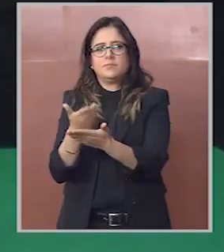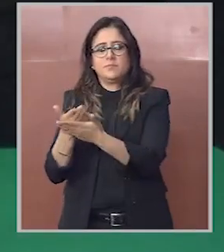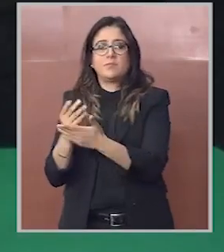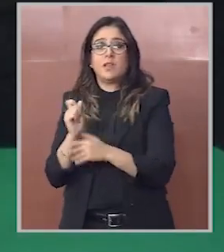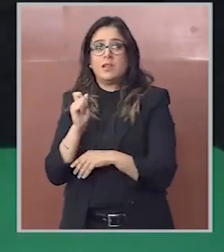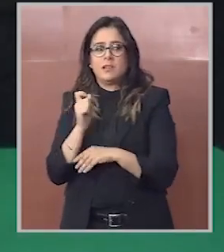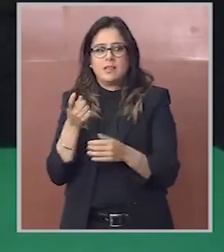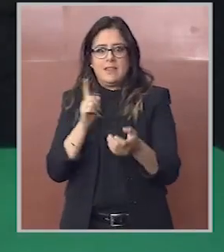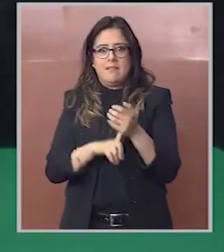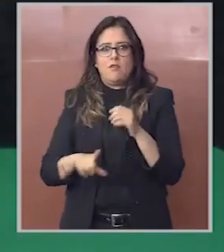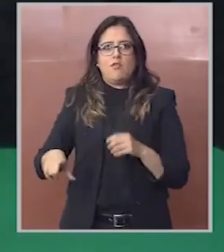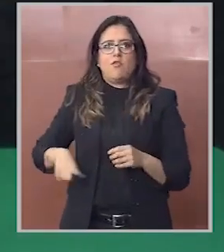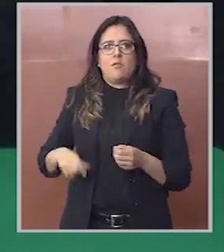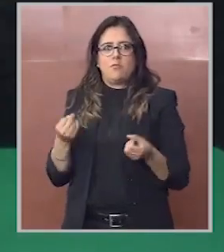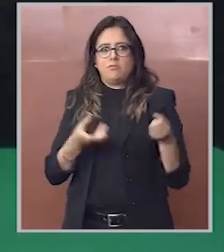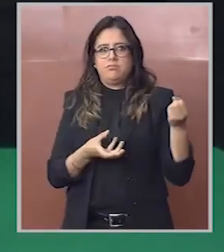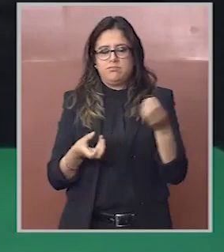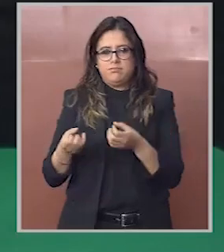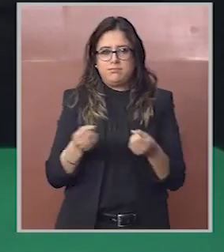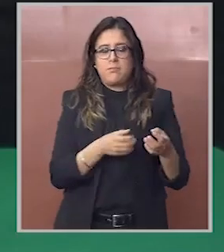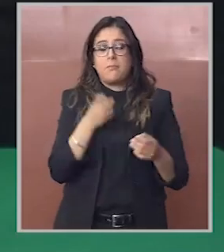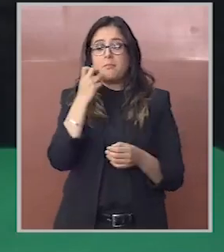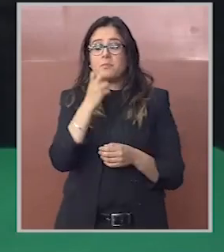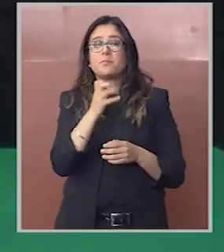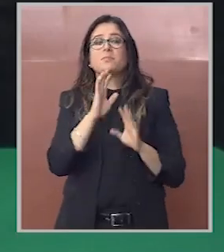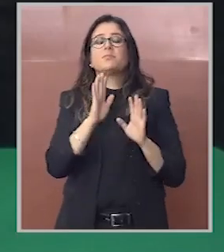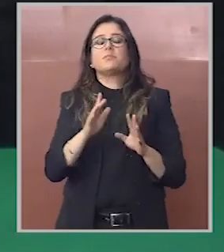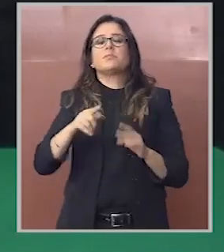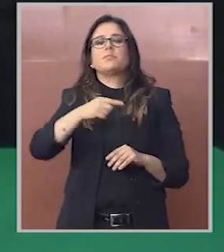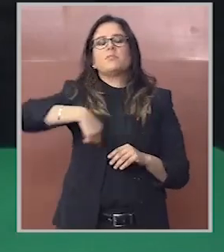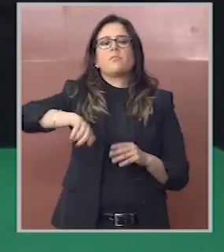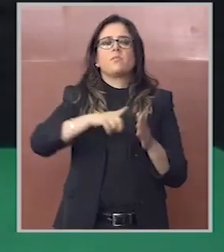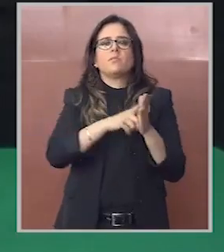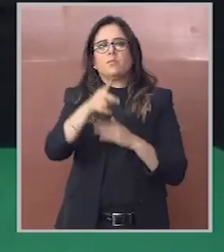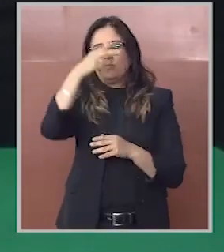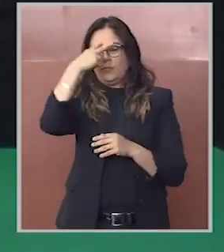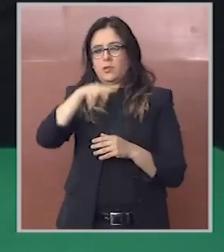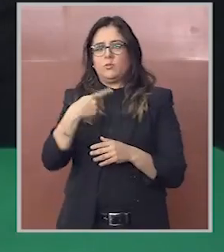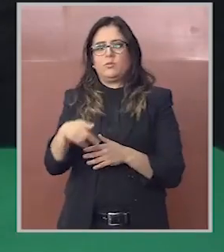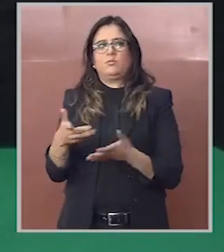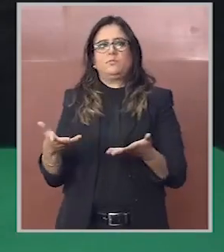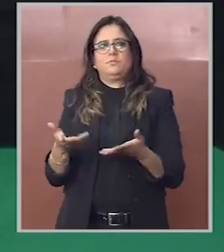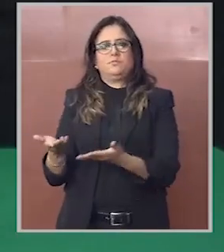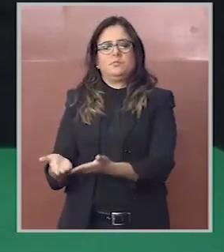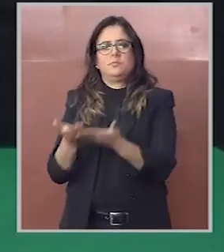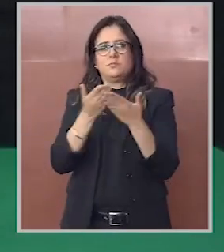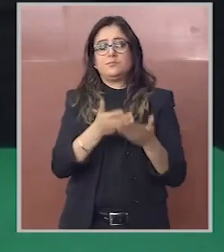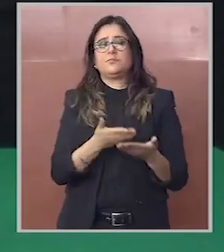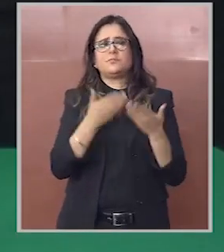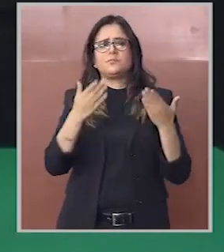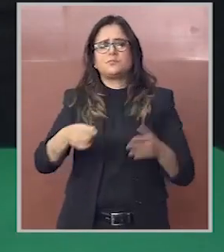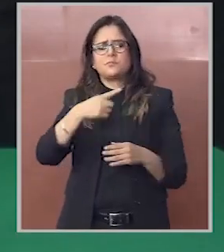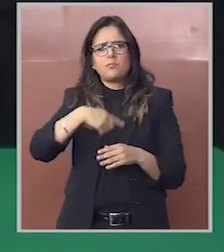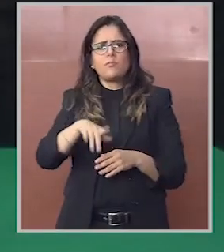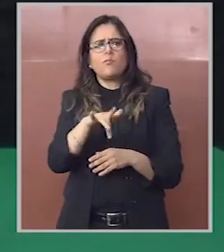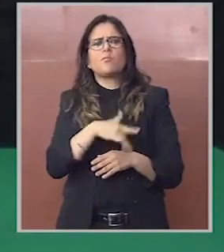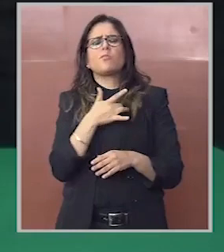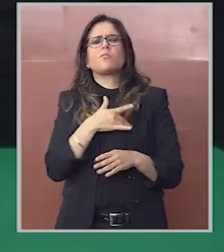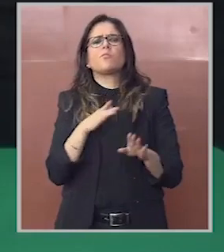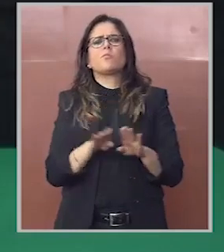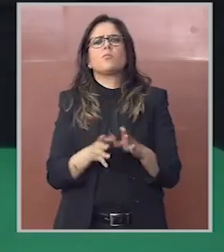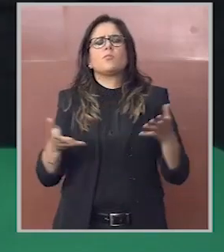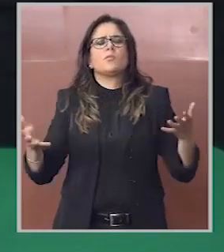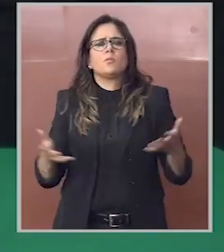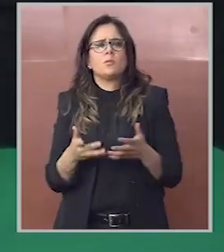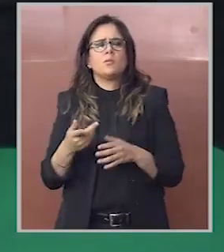derecho mexicano Y de lo que se trata ahora de qué medidas Qué acciones qué políticas públicas adopta para ir